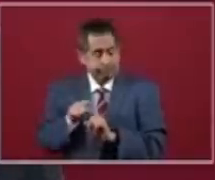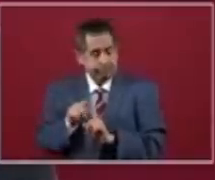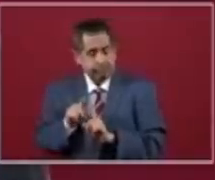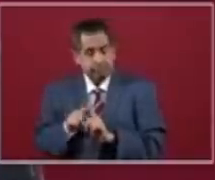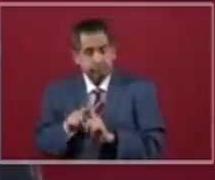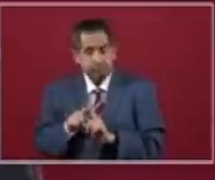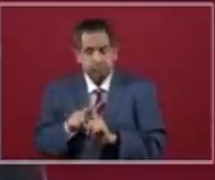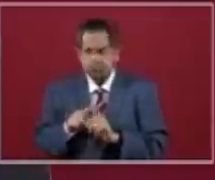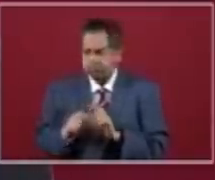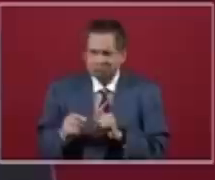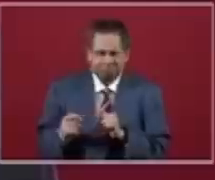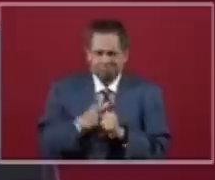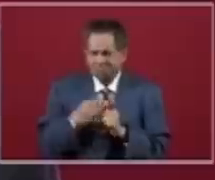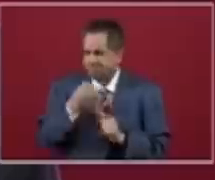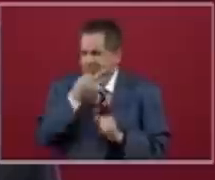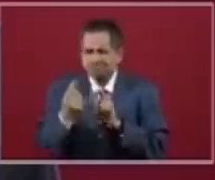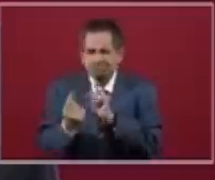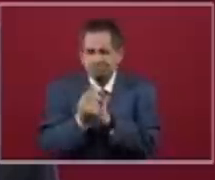de primera,